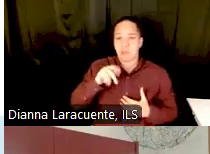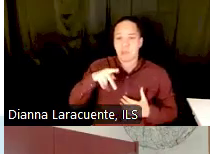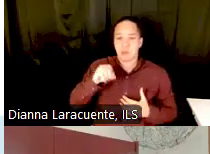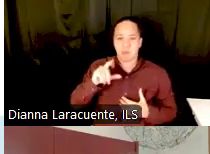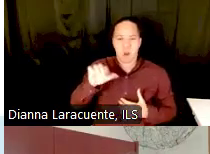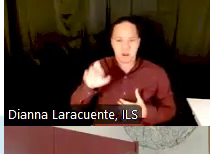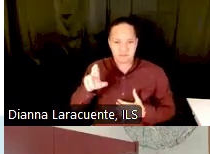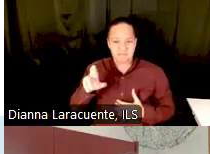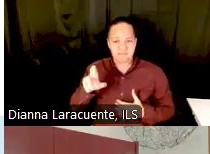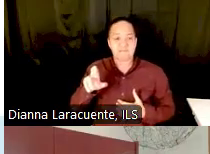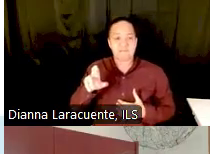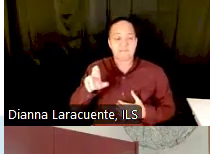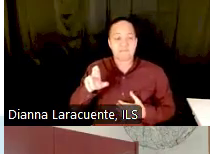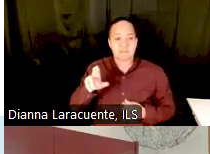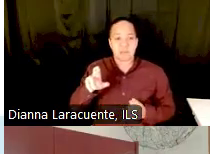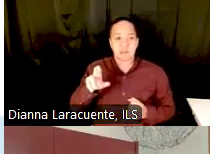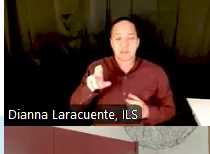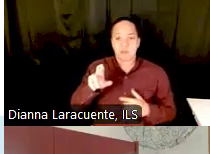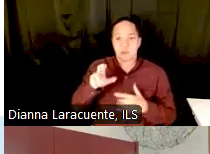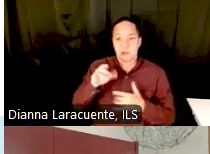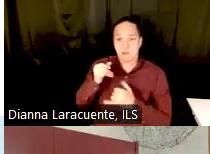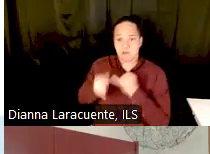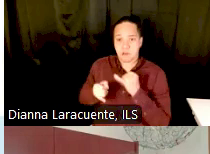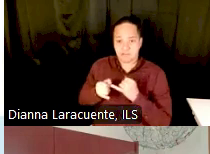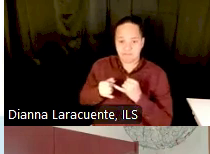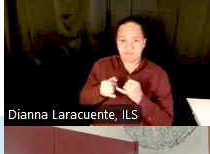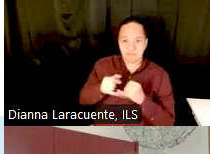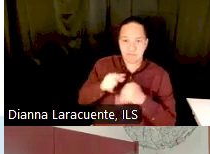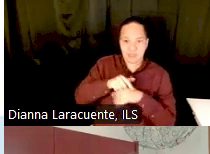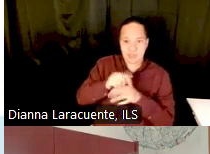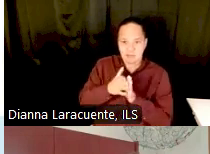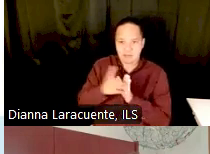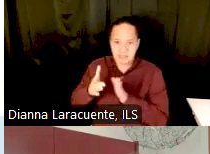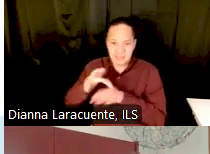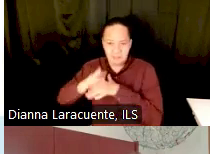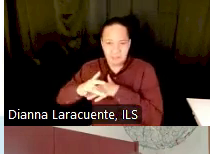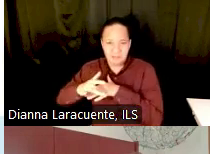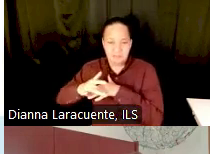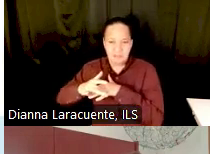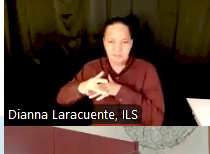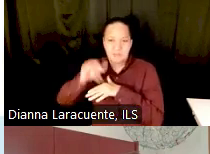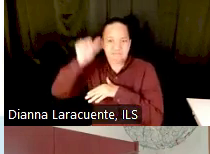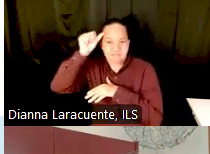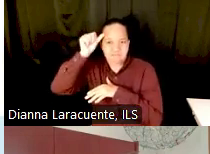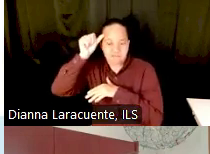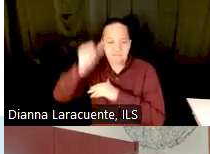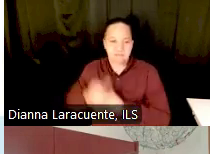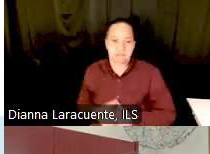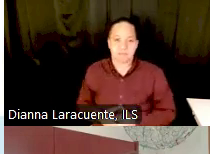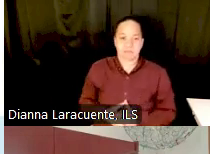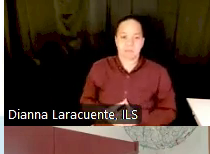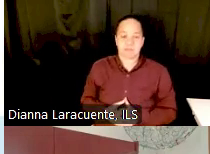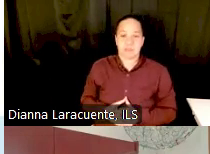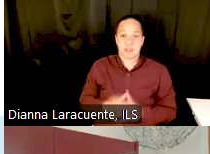debutar precisamente al final de esta etapa, a principios de la etapa temprana de la adultez. El